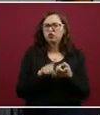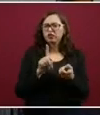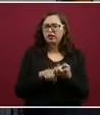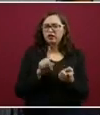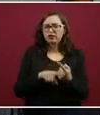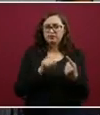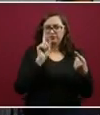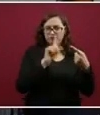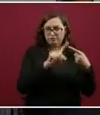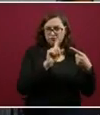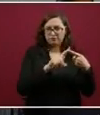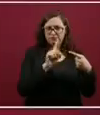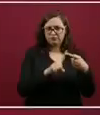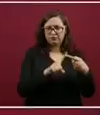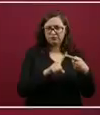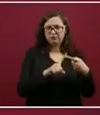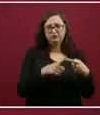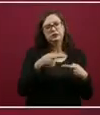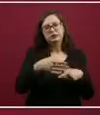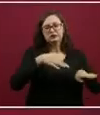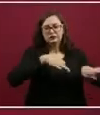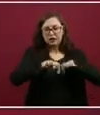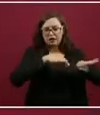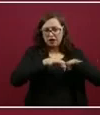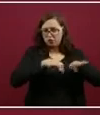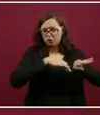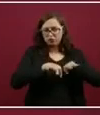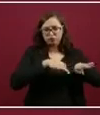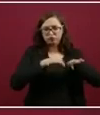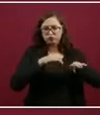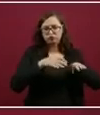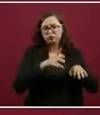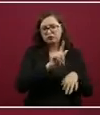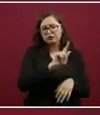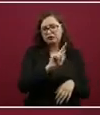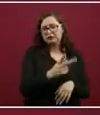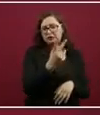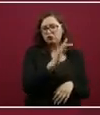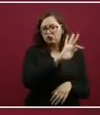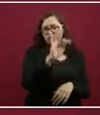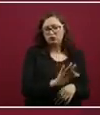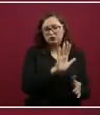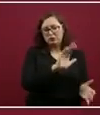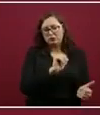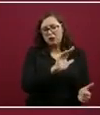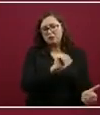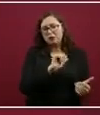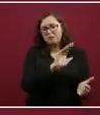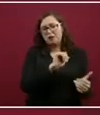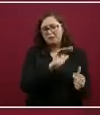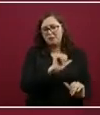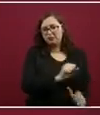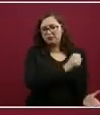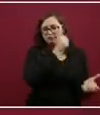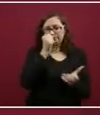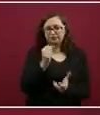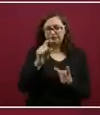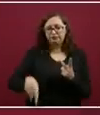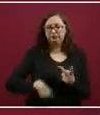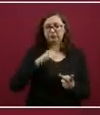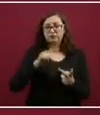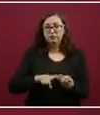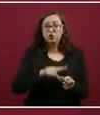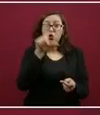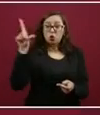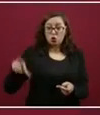Uno son las cuotas obreras patronales. Corresponde más o menos al 72% de los ingresos totales. Luego las aportaciones del